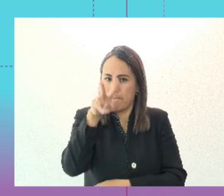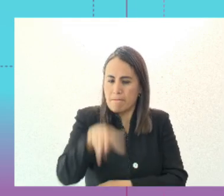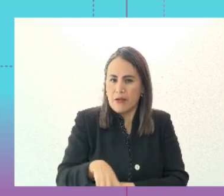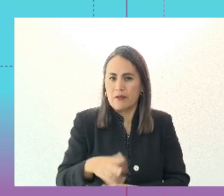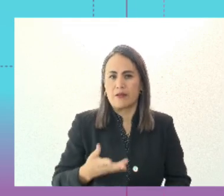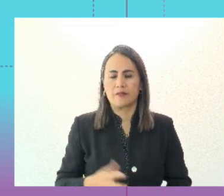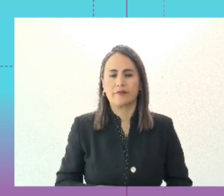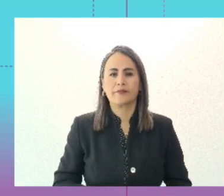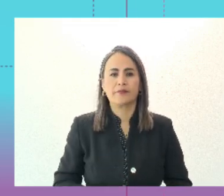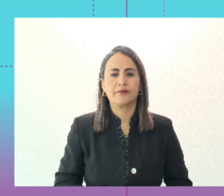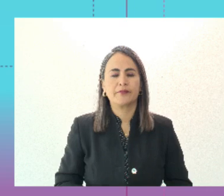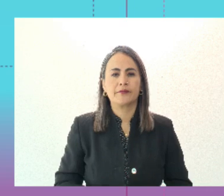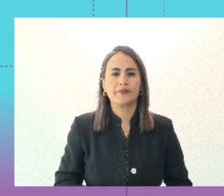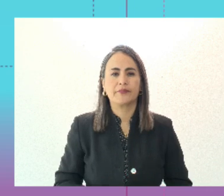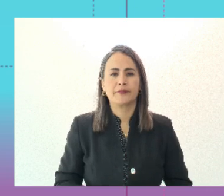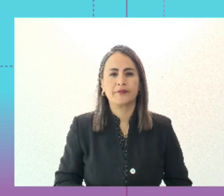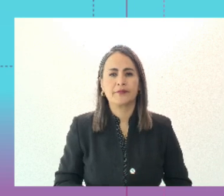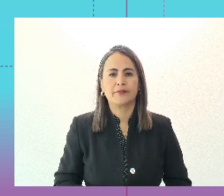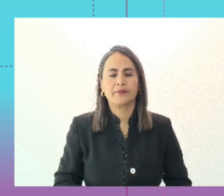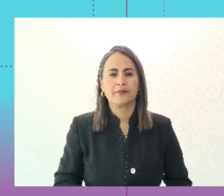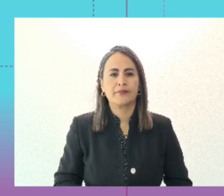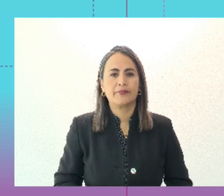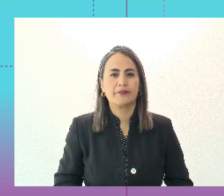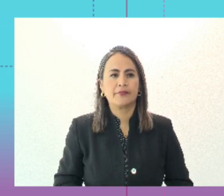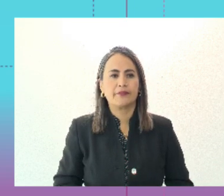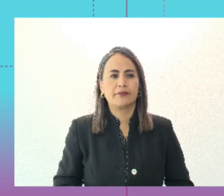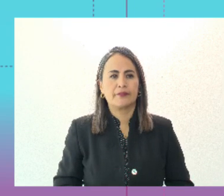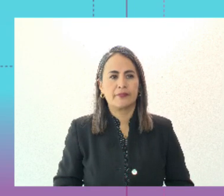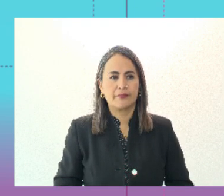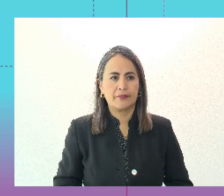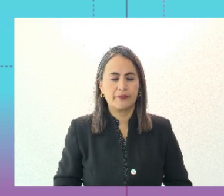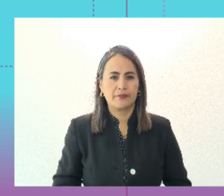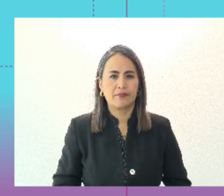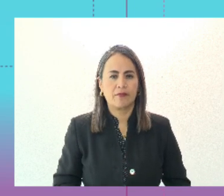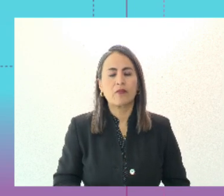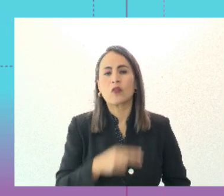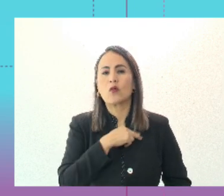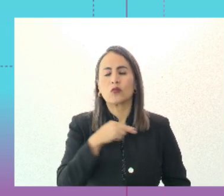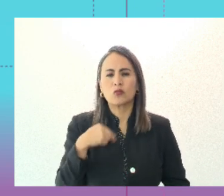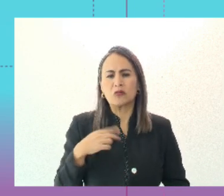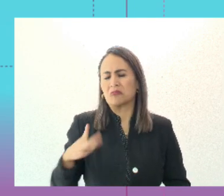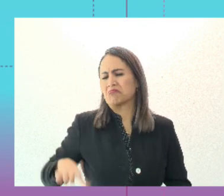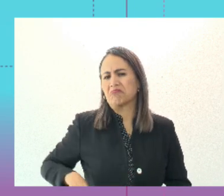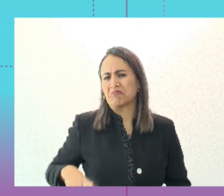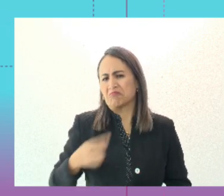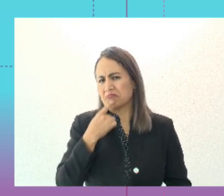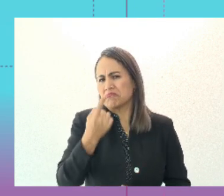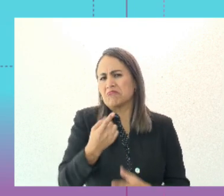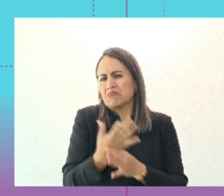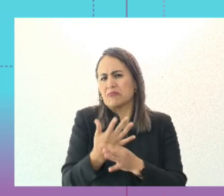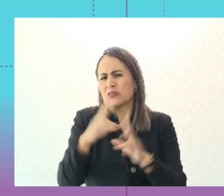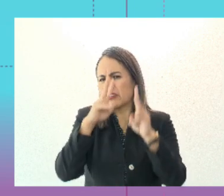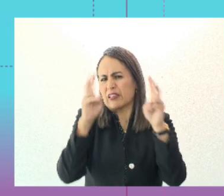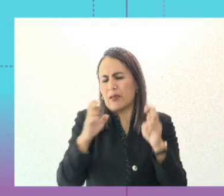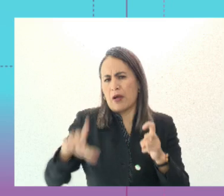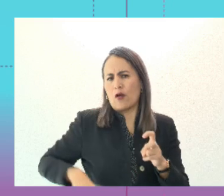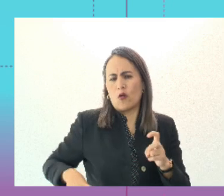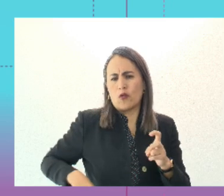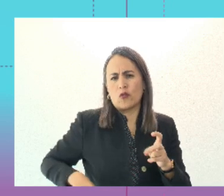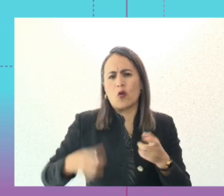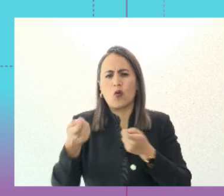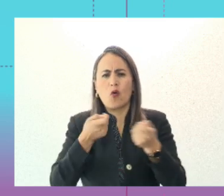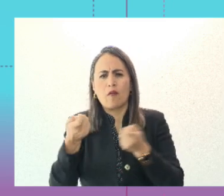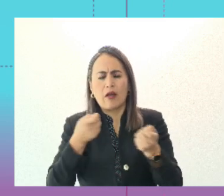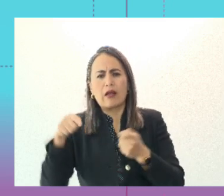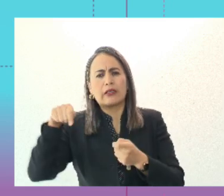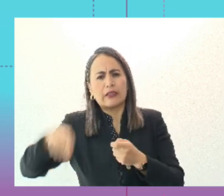La que sigue, por favor. La que sigue. Cuando hablamos de control gubernamental, bueno, pues hablamos de un proceso de evaluación y de